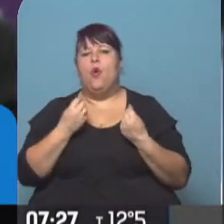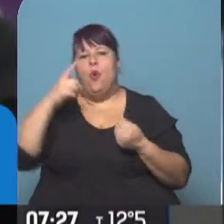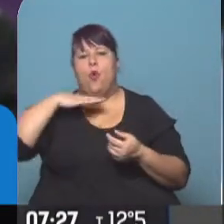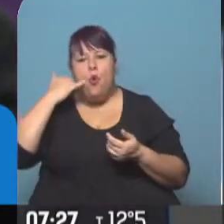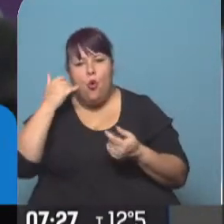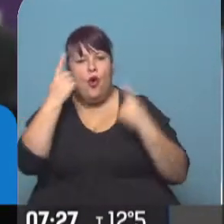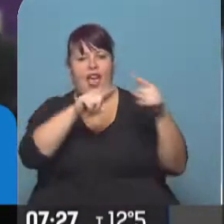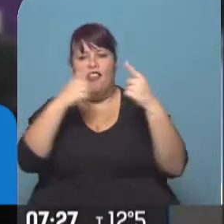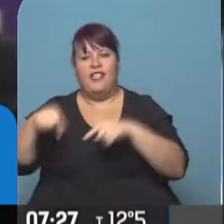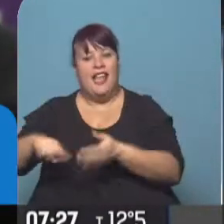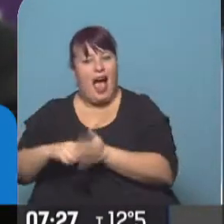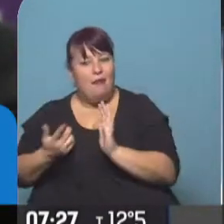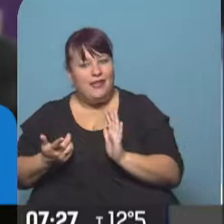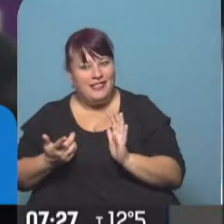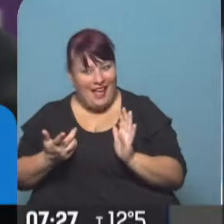jujeño no es igual que un porteño,